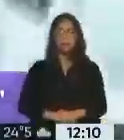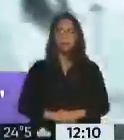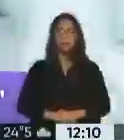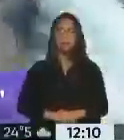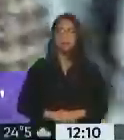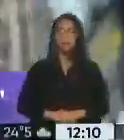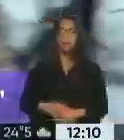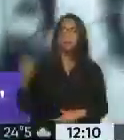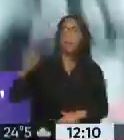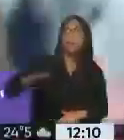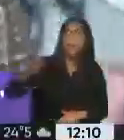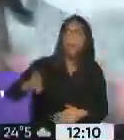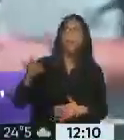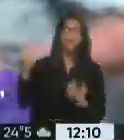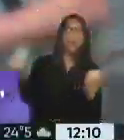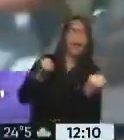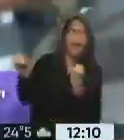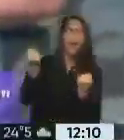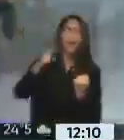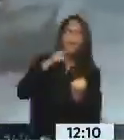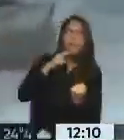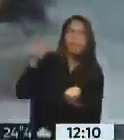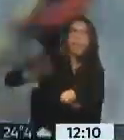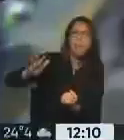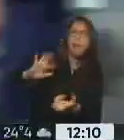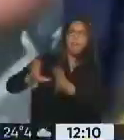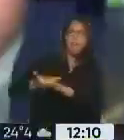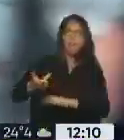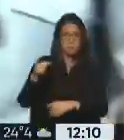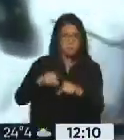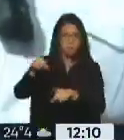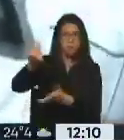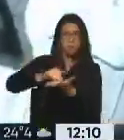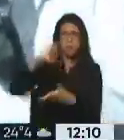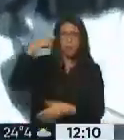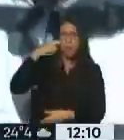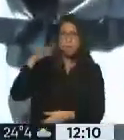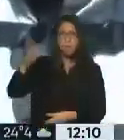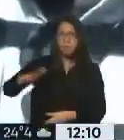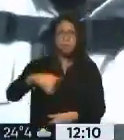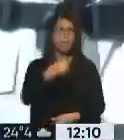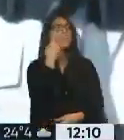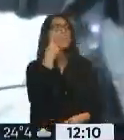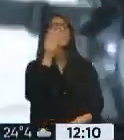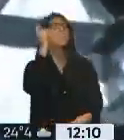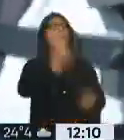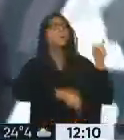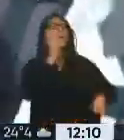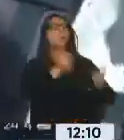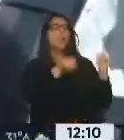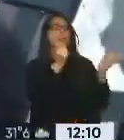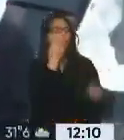¿Las amenazas, los Falcon Verdes volverán? ¿Ustedes amenazan así al diputado radical? No, fíjate quién es el autoritario. Por eso, ¿cómo has